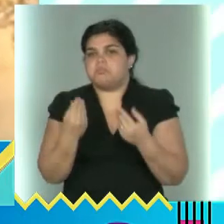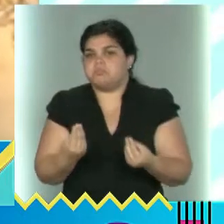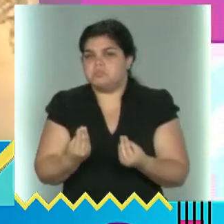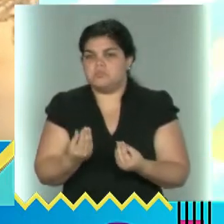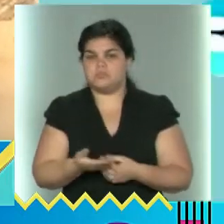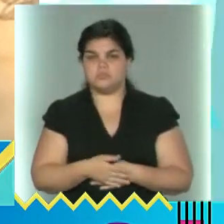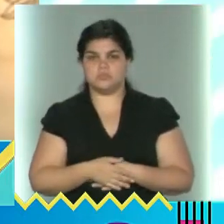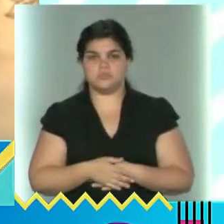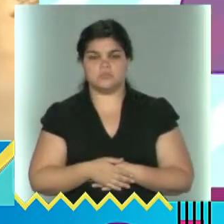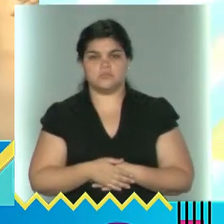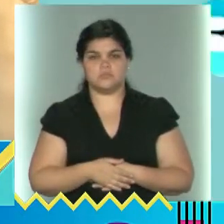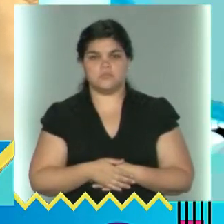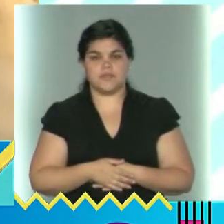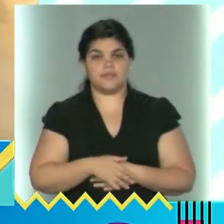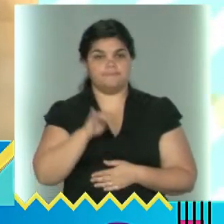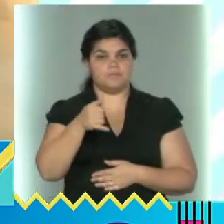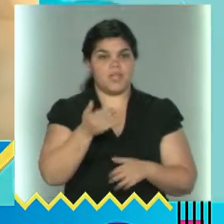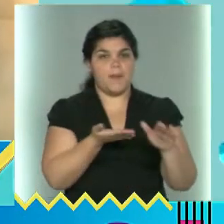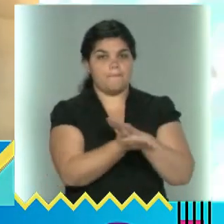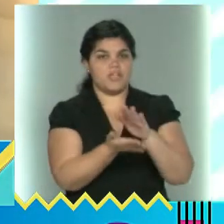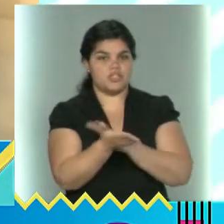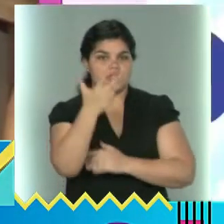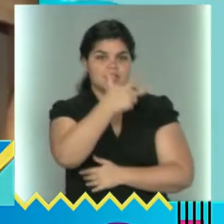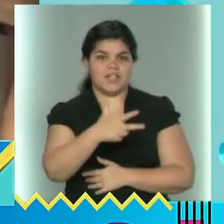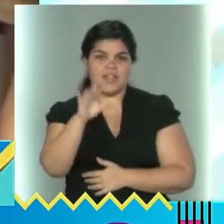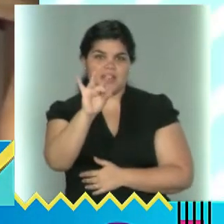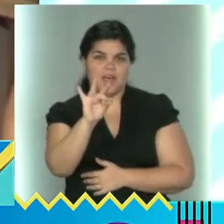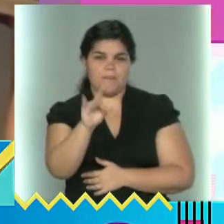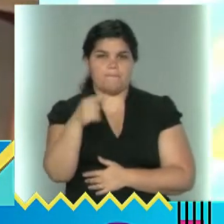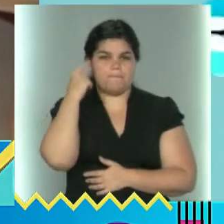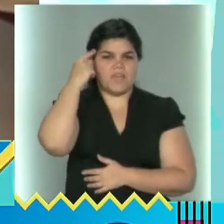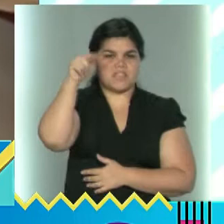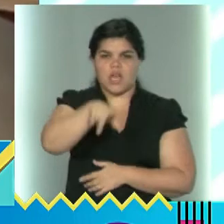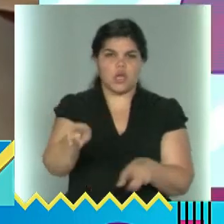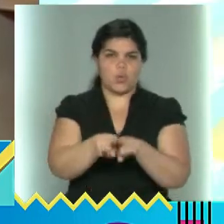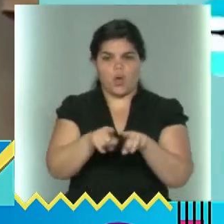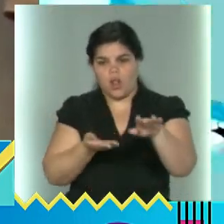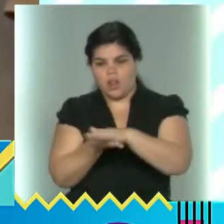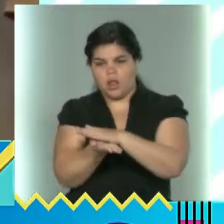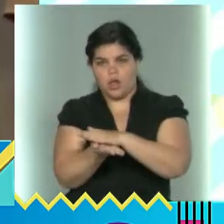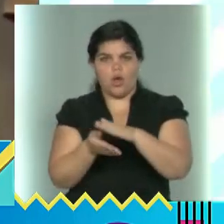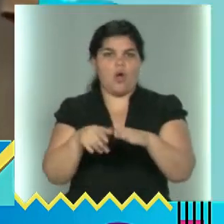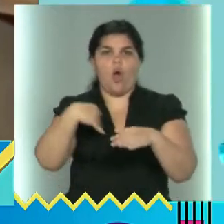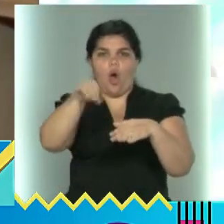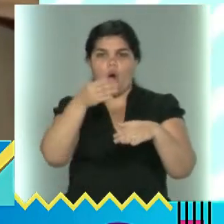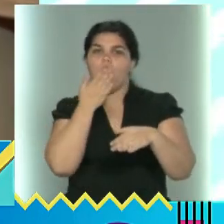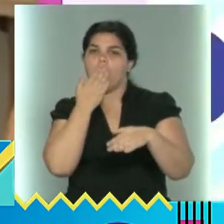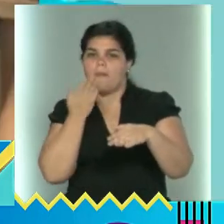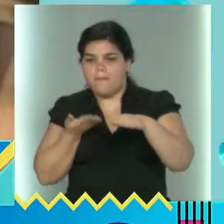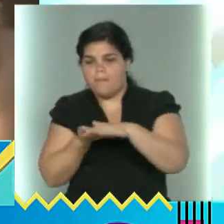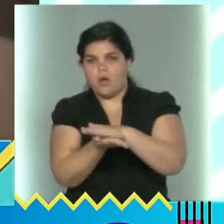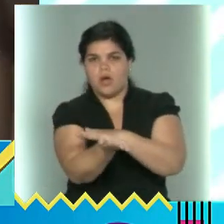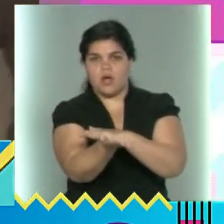mirá, el tema de impresión 3D, la gente se piensa que es como una impresora de tinta, que vos agarrás, pones una hoja y sale perfecto. Claro. Pero